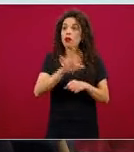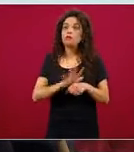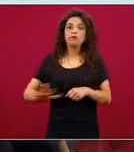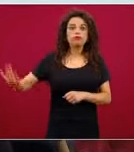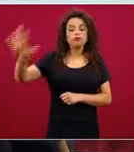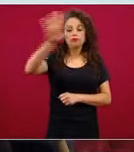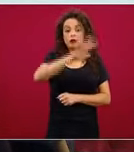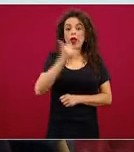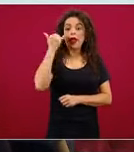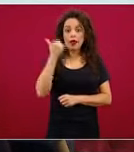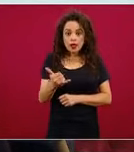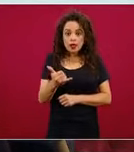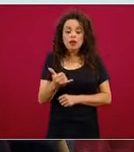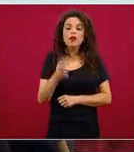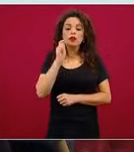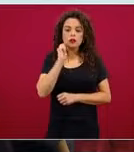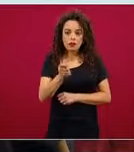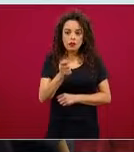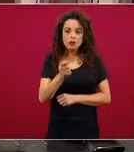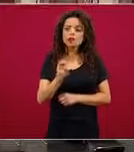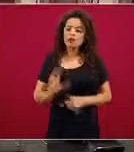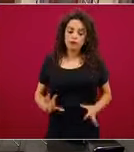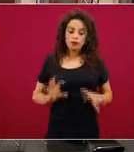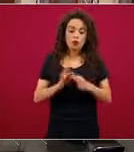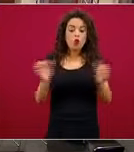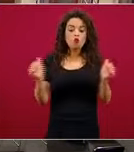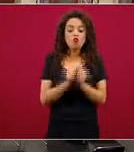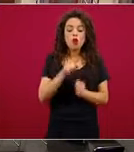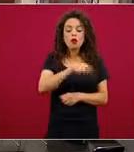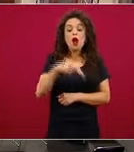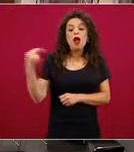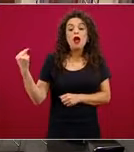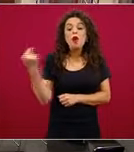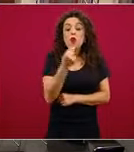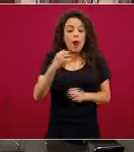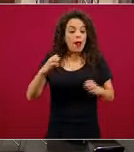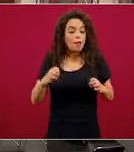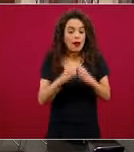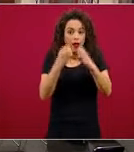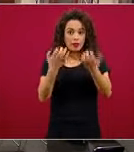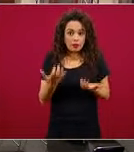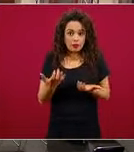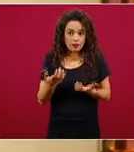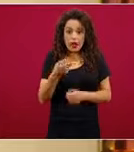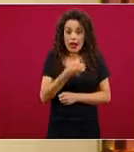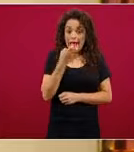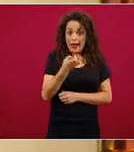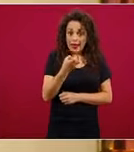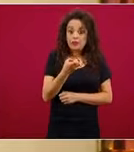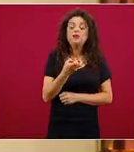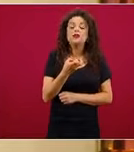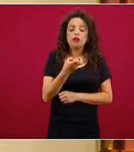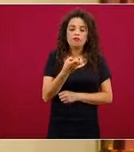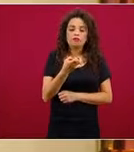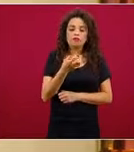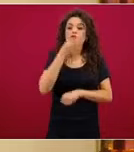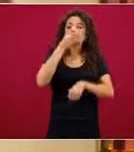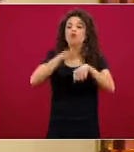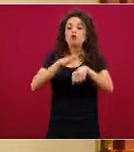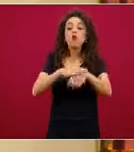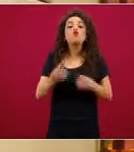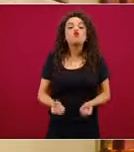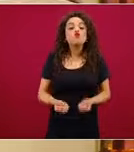que ser adaptables a la escala de la emergencia. La emergencia por sí va a ir marcando la pauta de cuánto y qué se